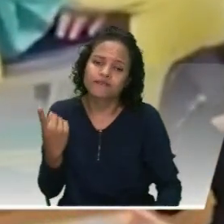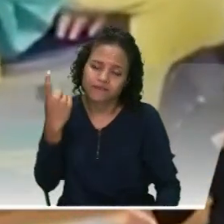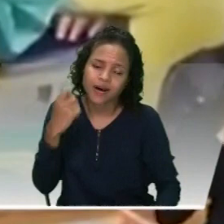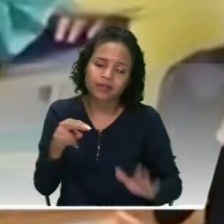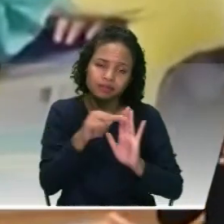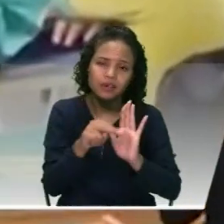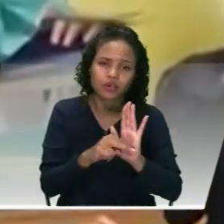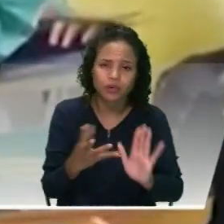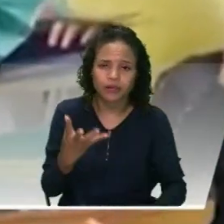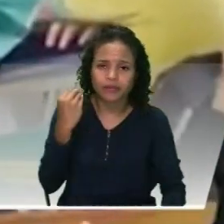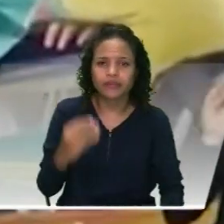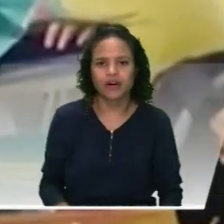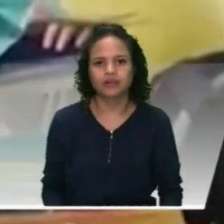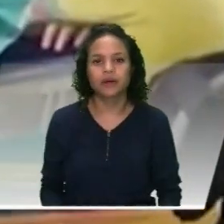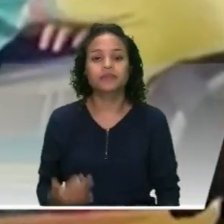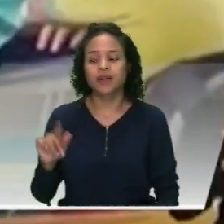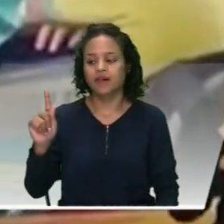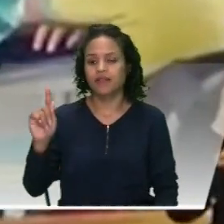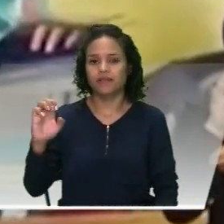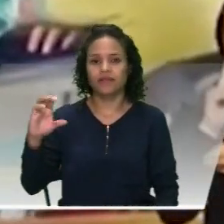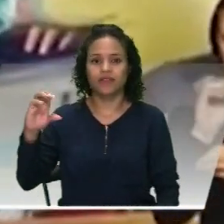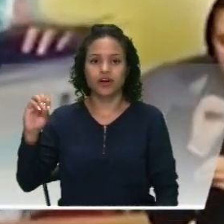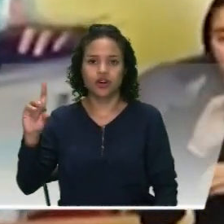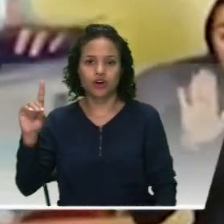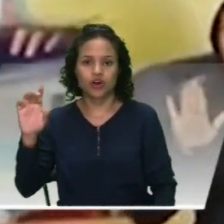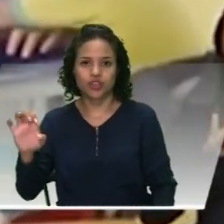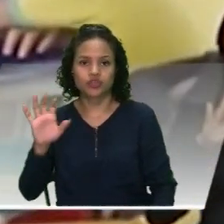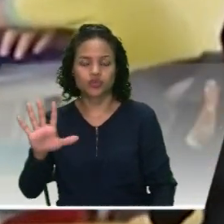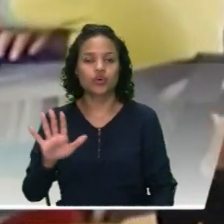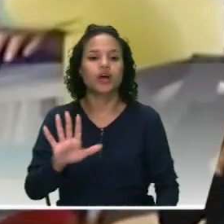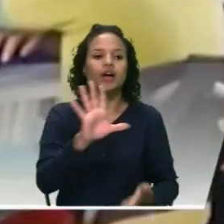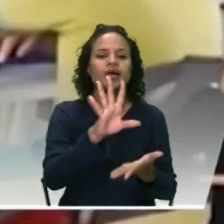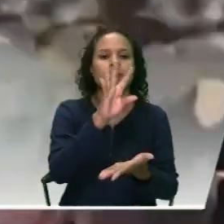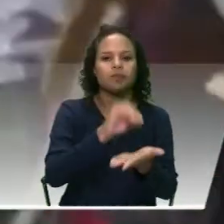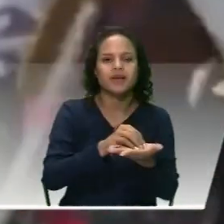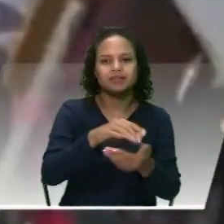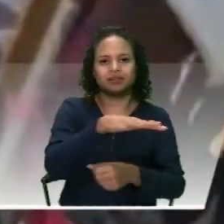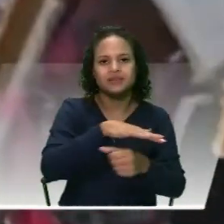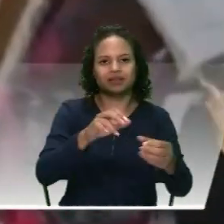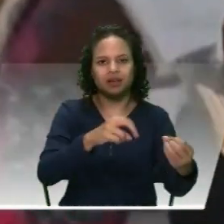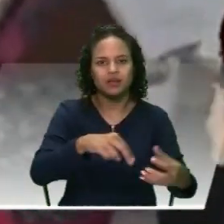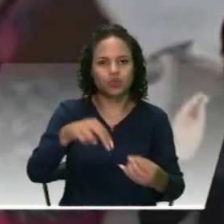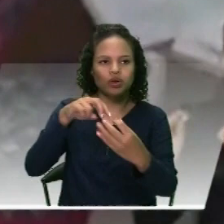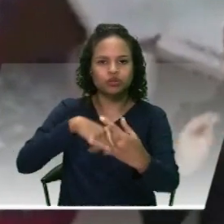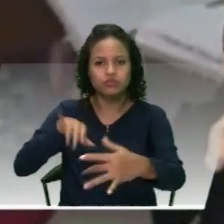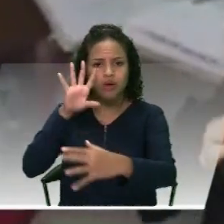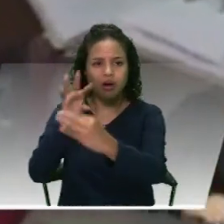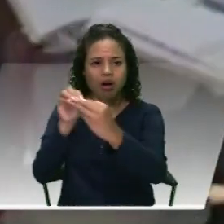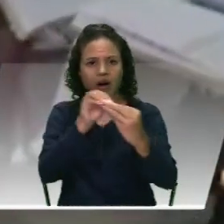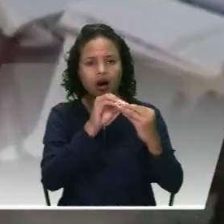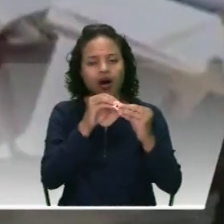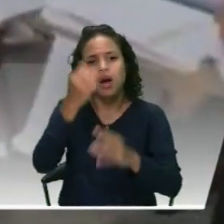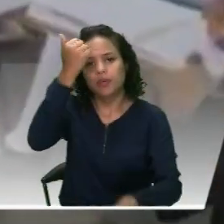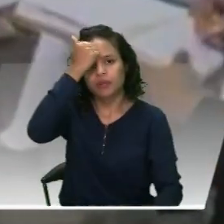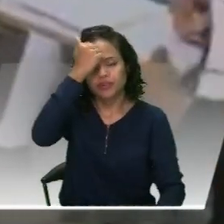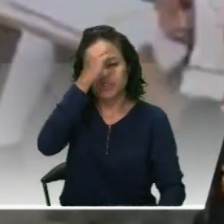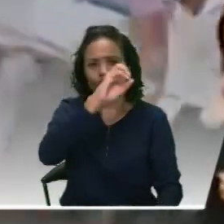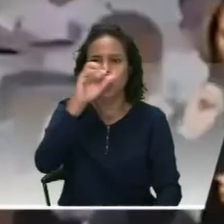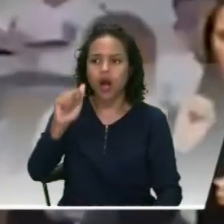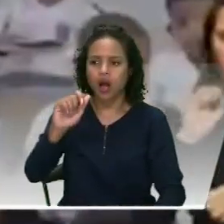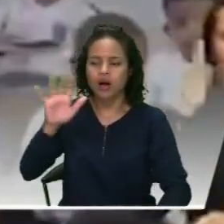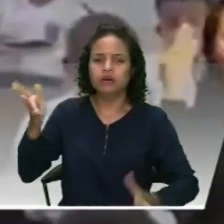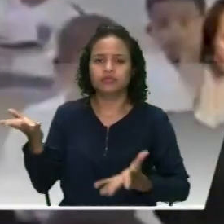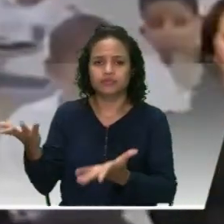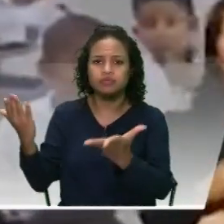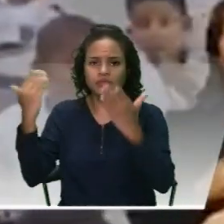un acuerdo con FECODE y con la Mesa Sectorial de Educación que beneficia a más de 329 mil maestras y maestros en temas como